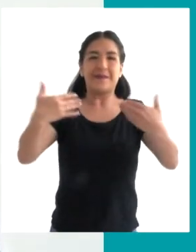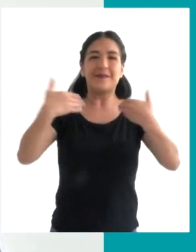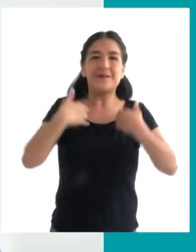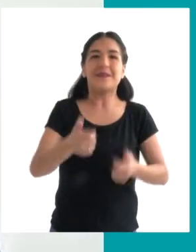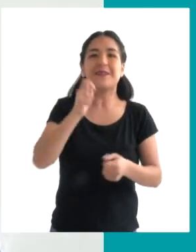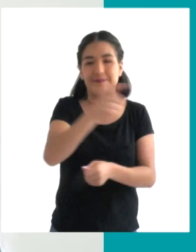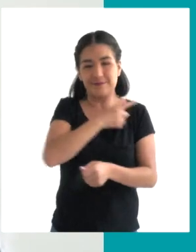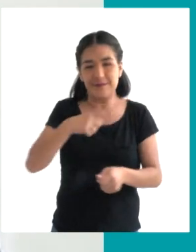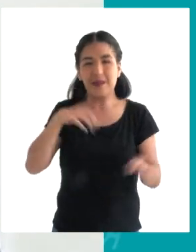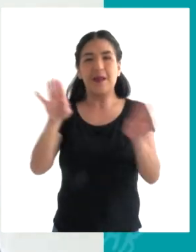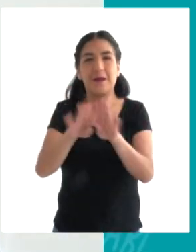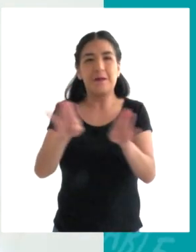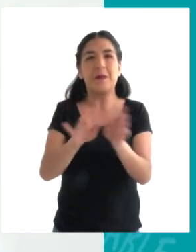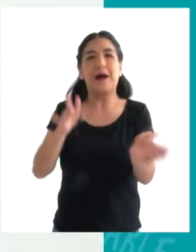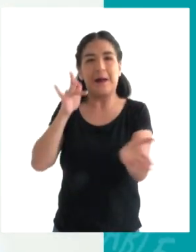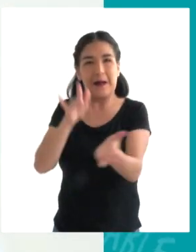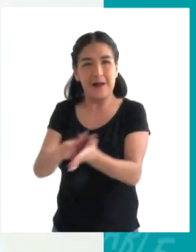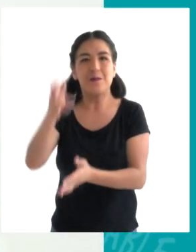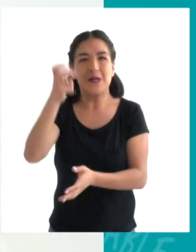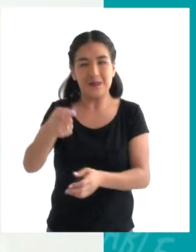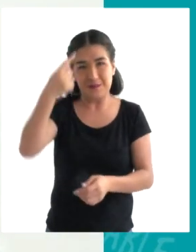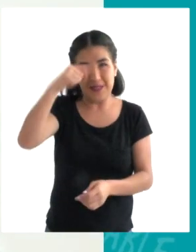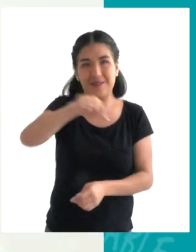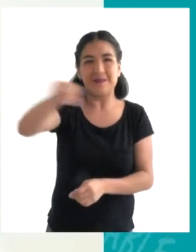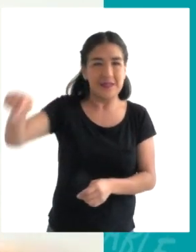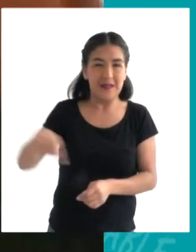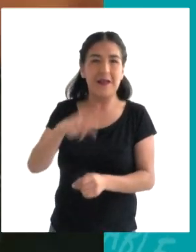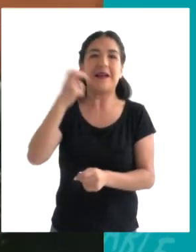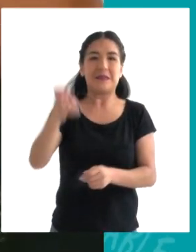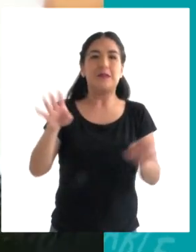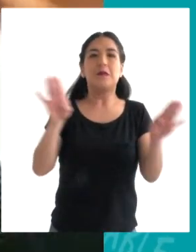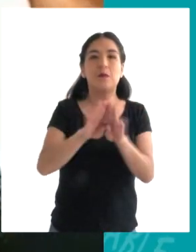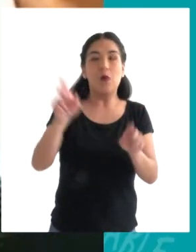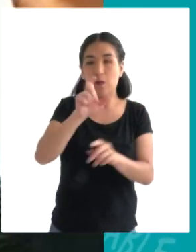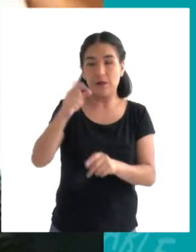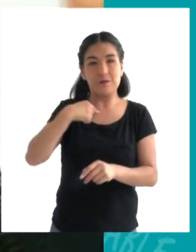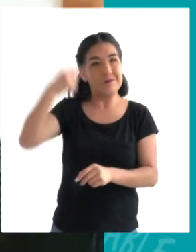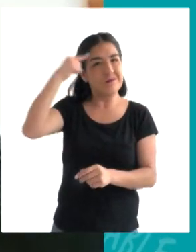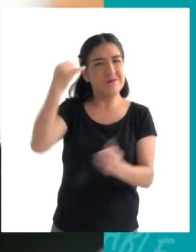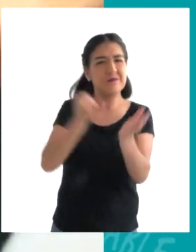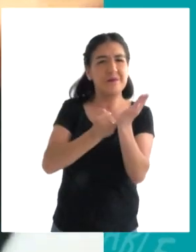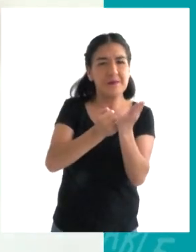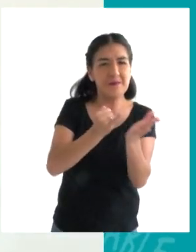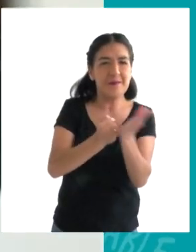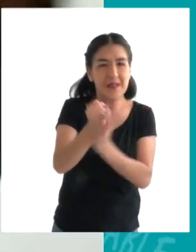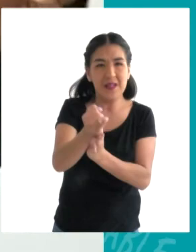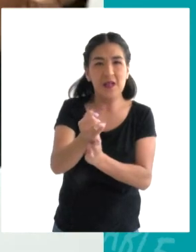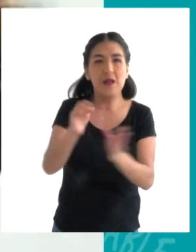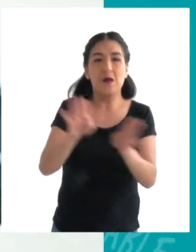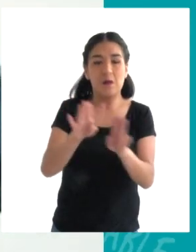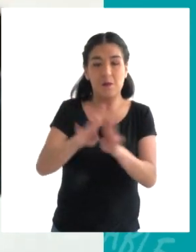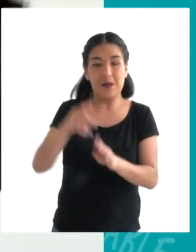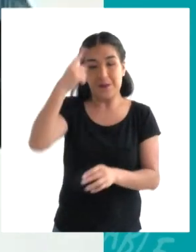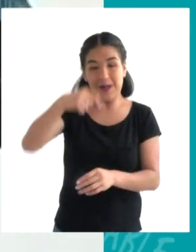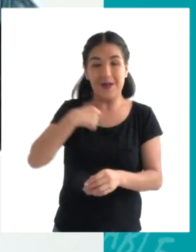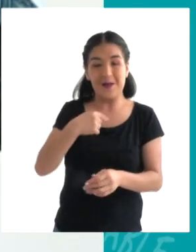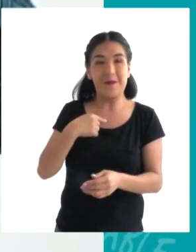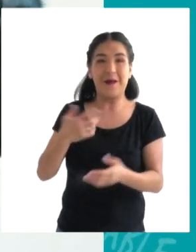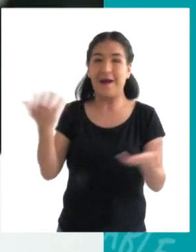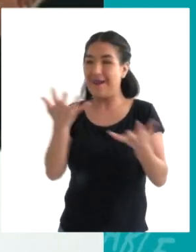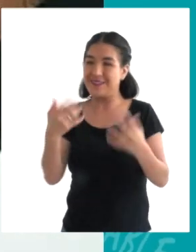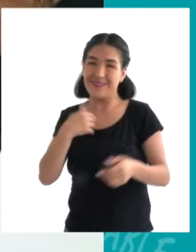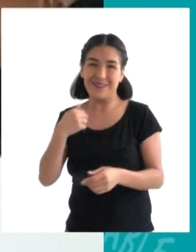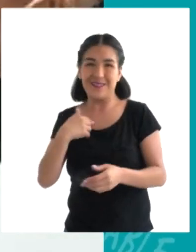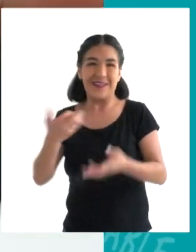acciones te implican a ti mismo. O sea, en este caso Pedro se vuelve proactivo cuando toma decisiones de que no nada más le echo la culpa a la gente y le digo, es que yo no hice las